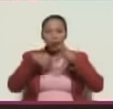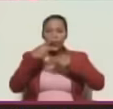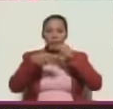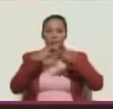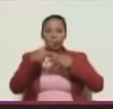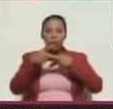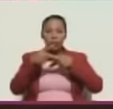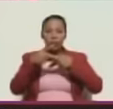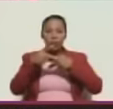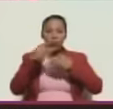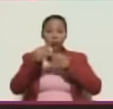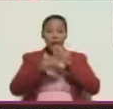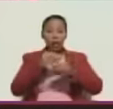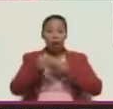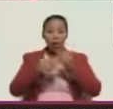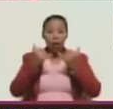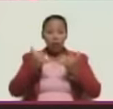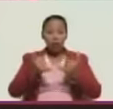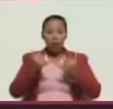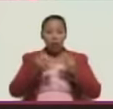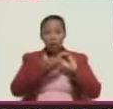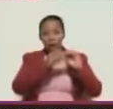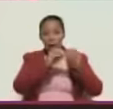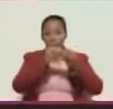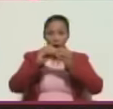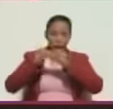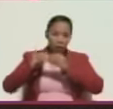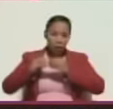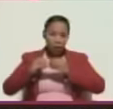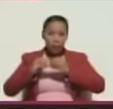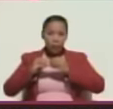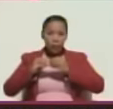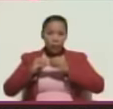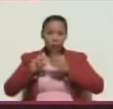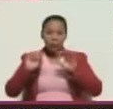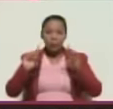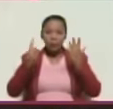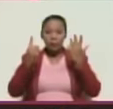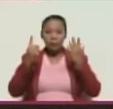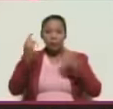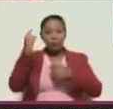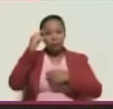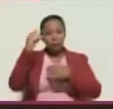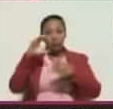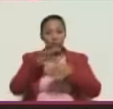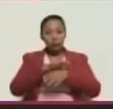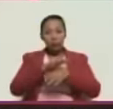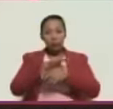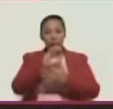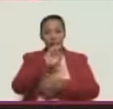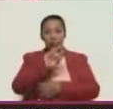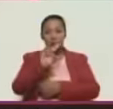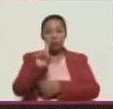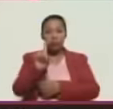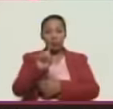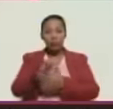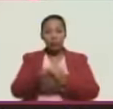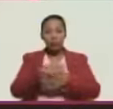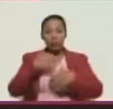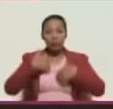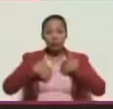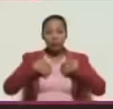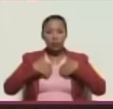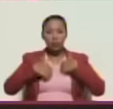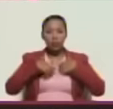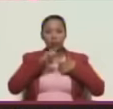en plena ejecución sexto los días martes 21 y miércoles